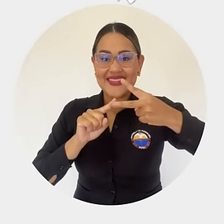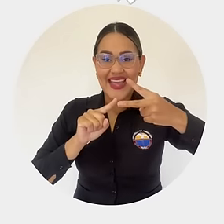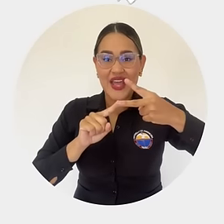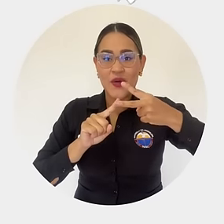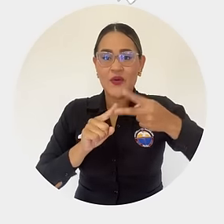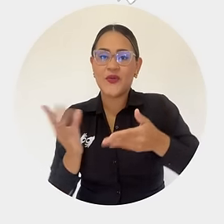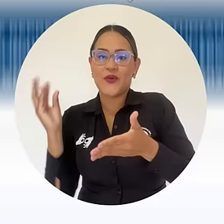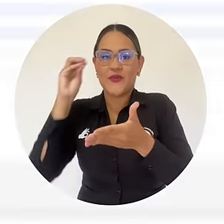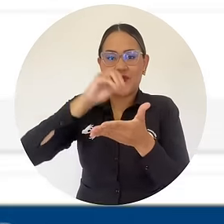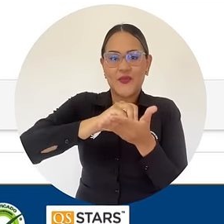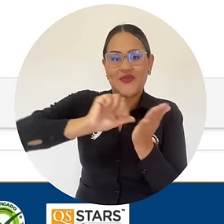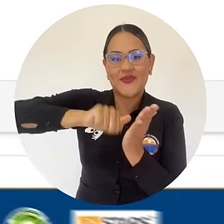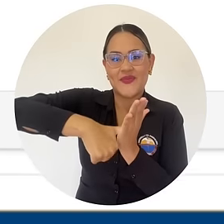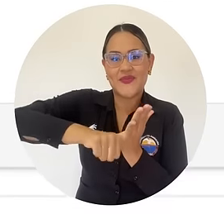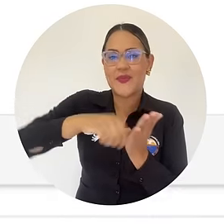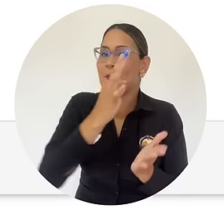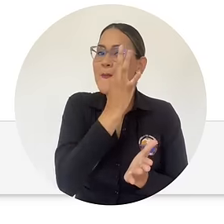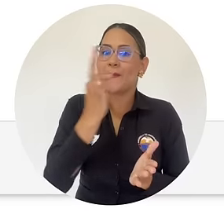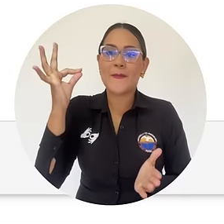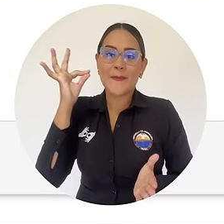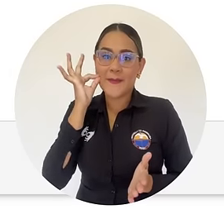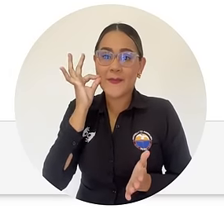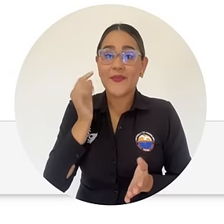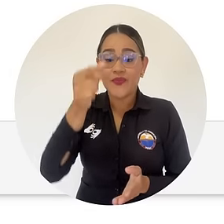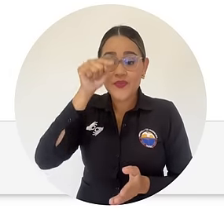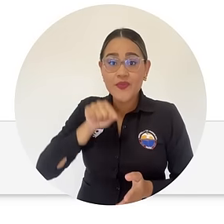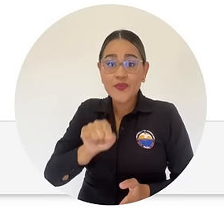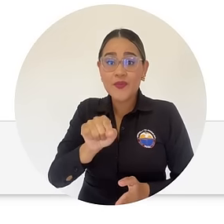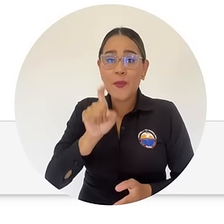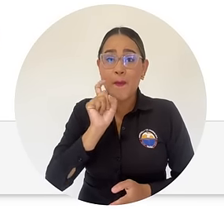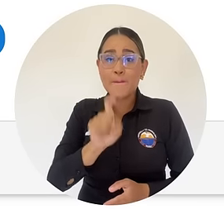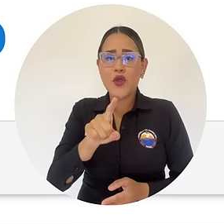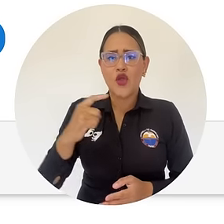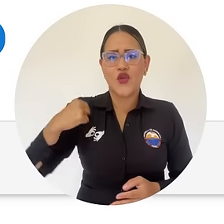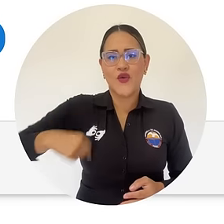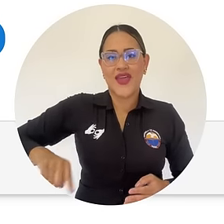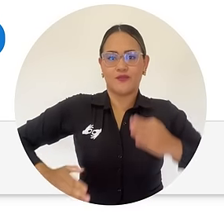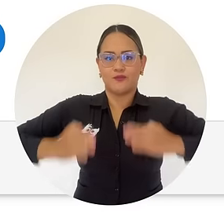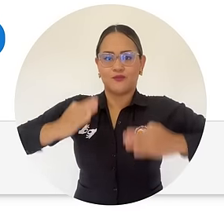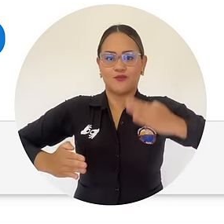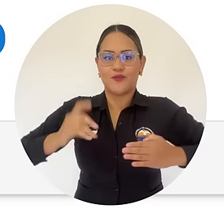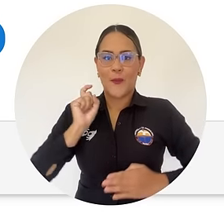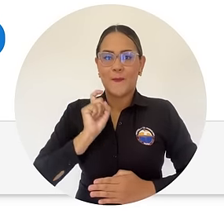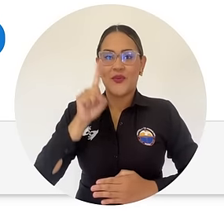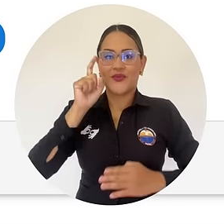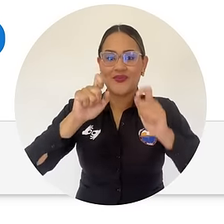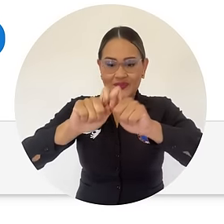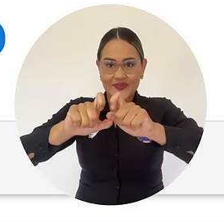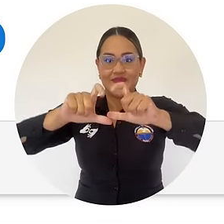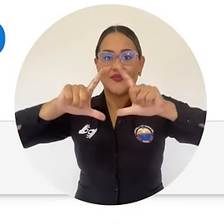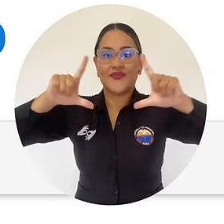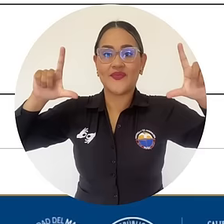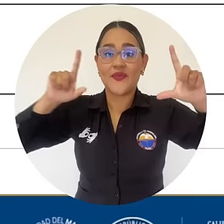eleccionesunimagdalena.udea.edu.co. Segundo, ingresa tu número de identificación y tu contraseña. Selecciona la casilla No soy un robot y haz clic en